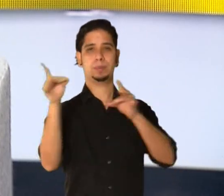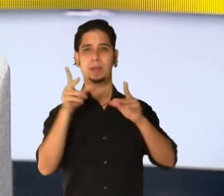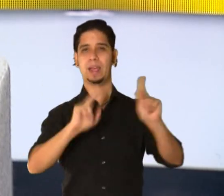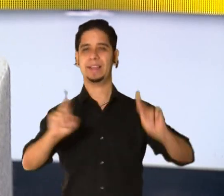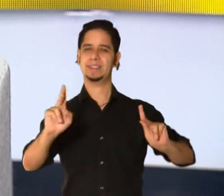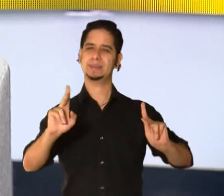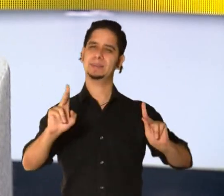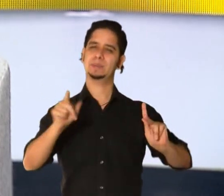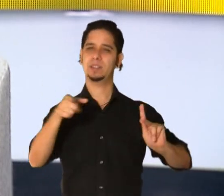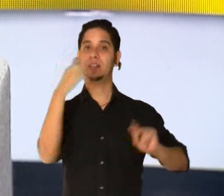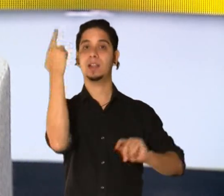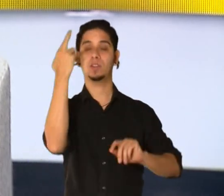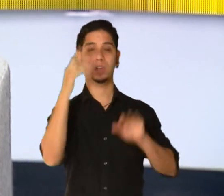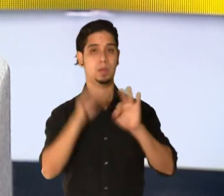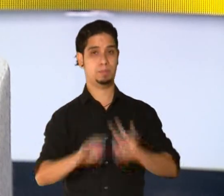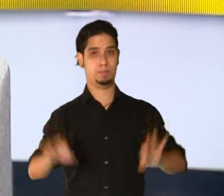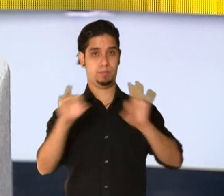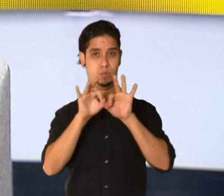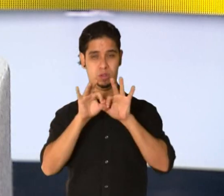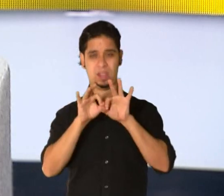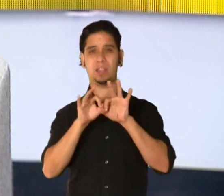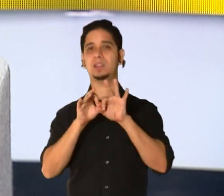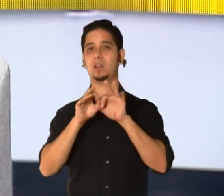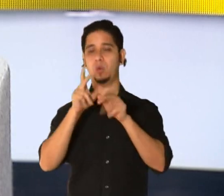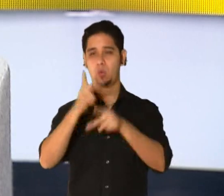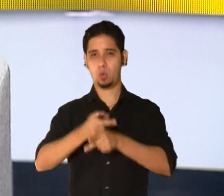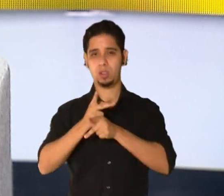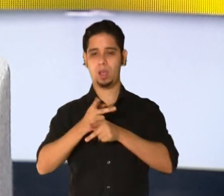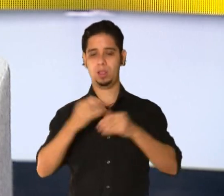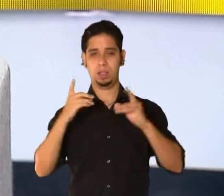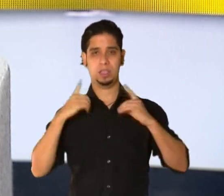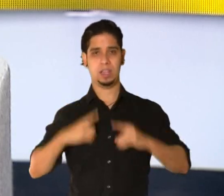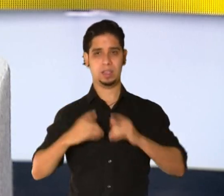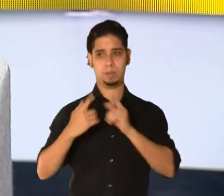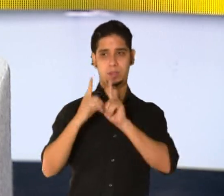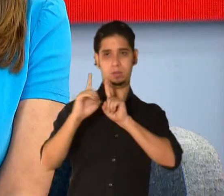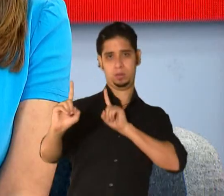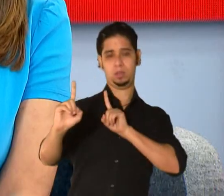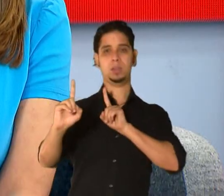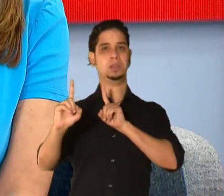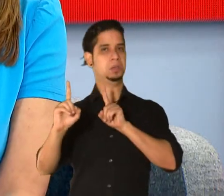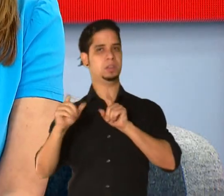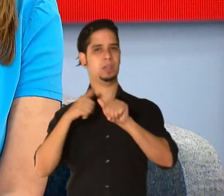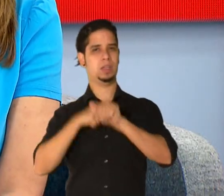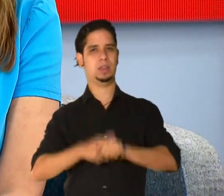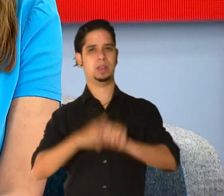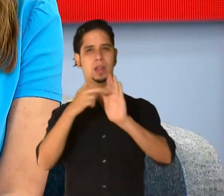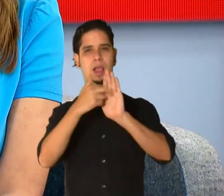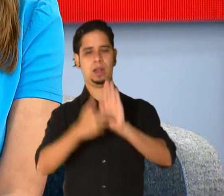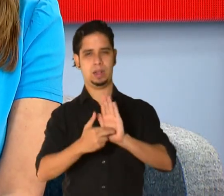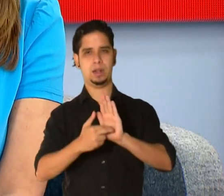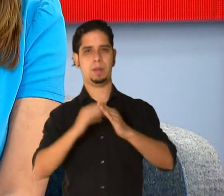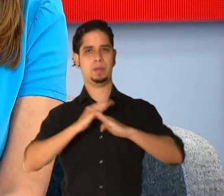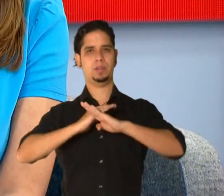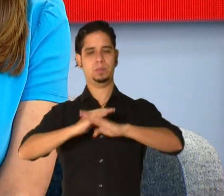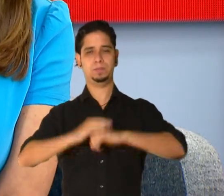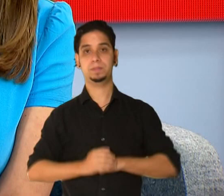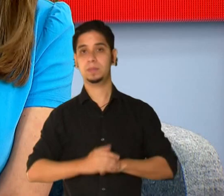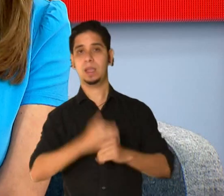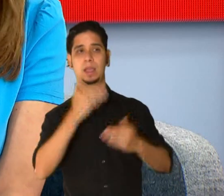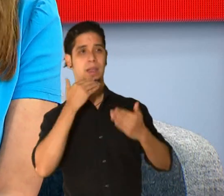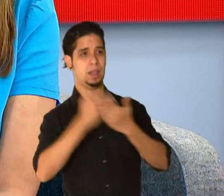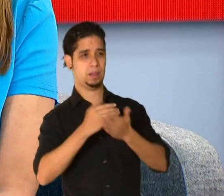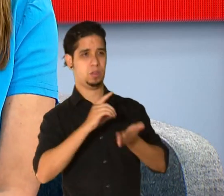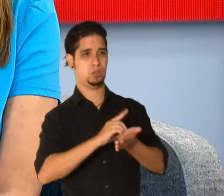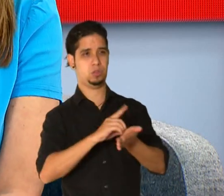que se debe de mantener estas reglas de prevención. Pues muchísimas gracias, doctor Zavala, por haber compartido